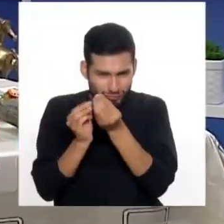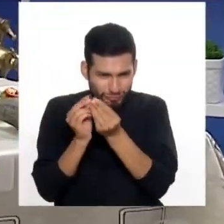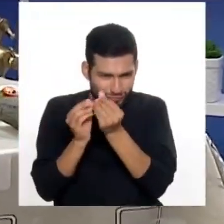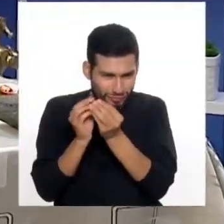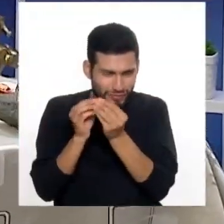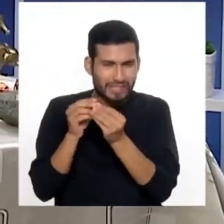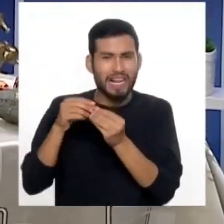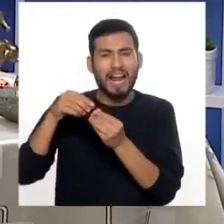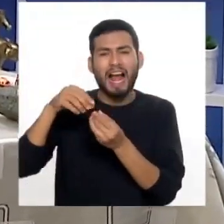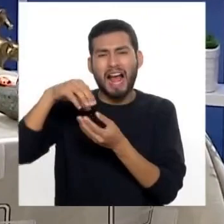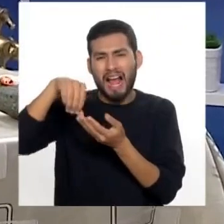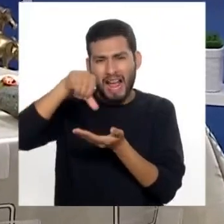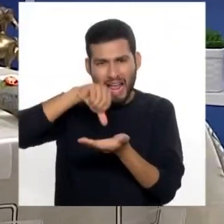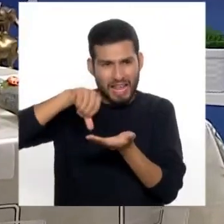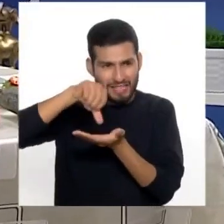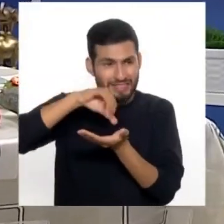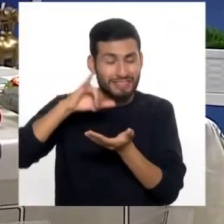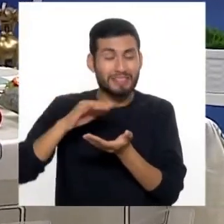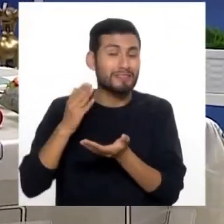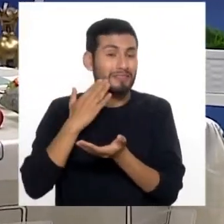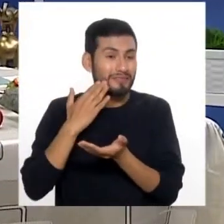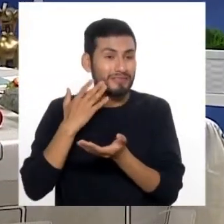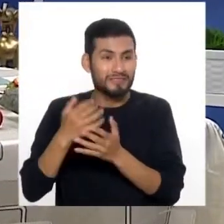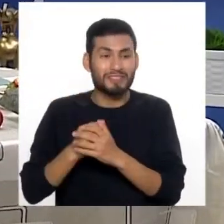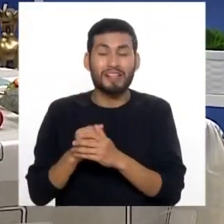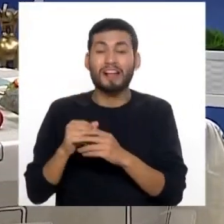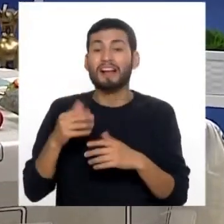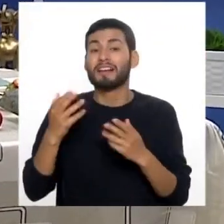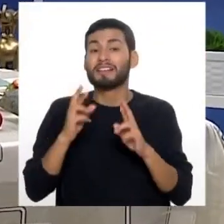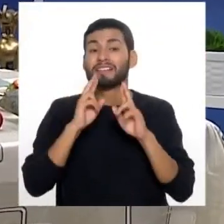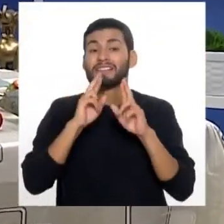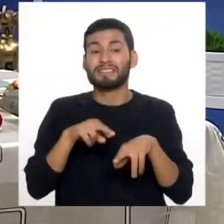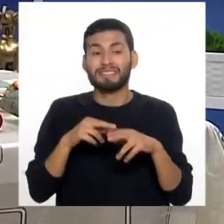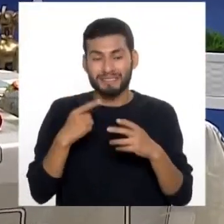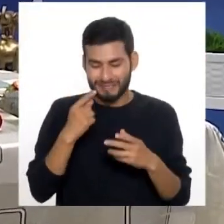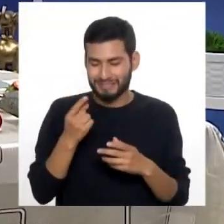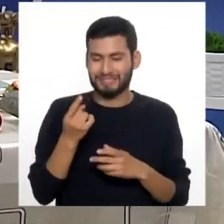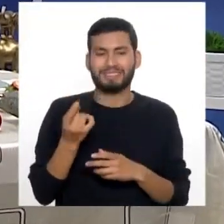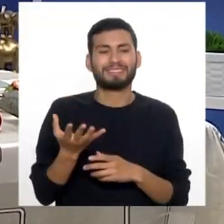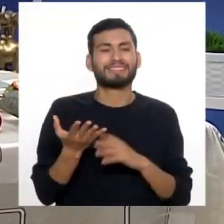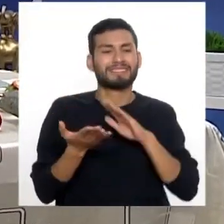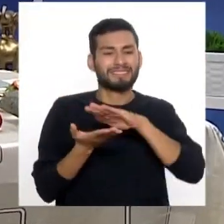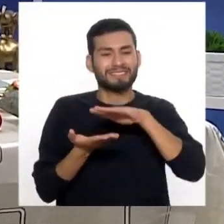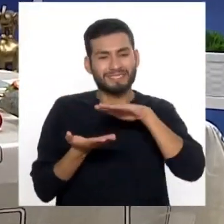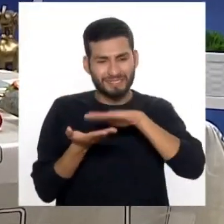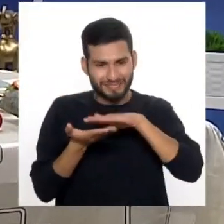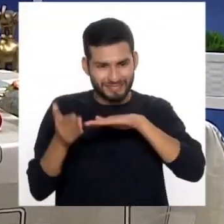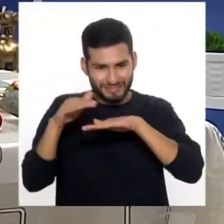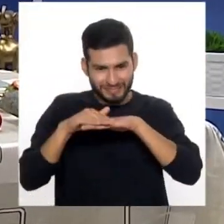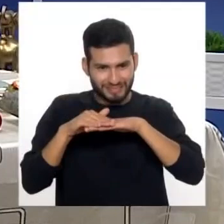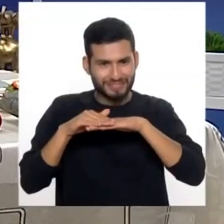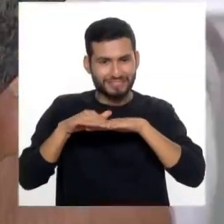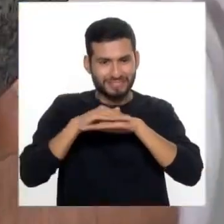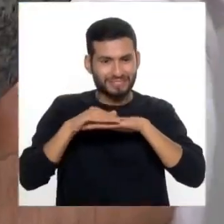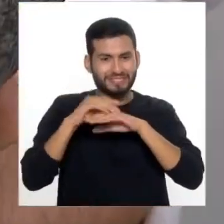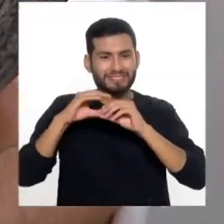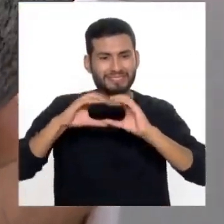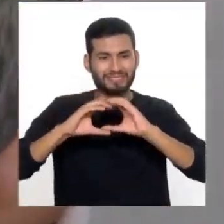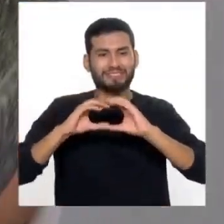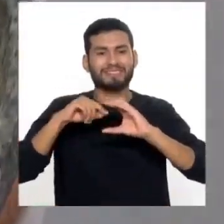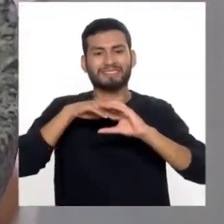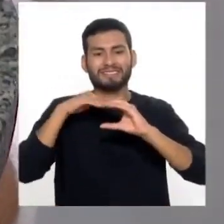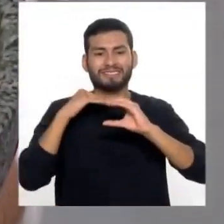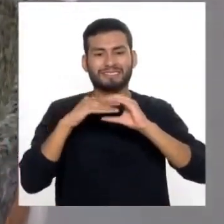crema, mezclamos como lo hacían nuestras madres y tenemos como resultado un producto fusionado y lo hacemos nuestro en Puerto